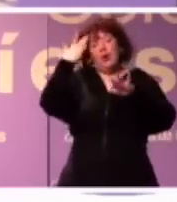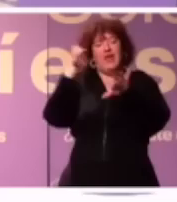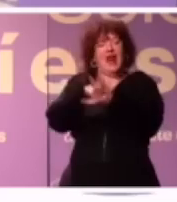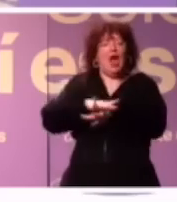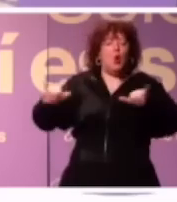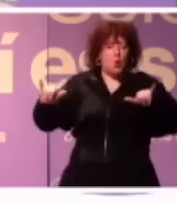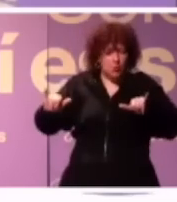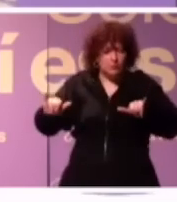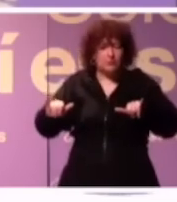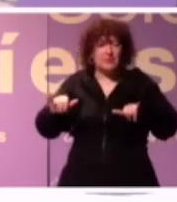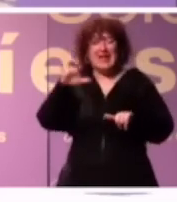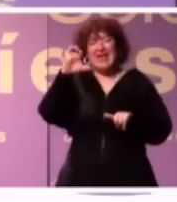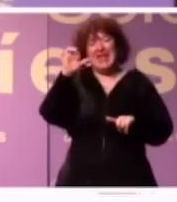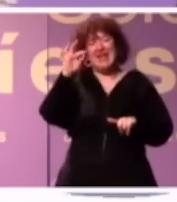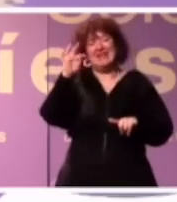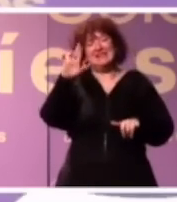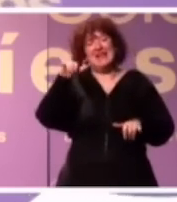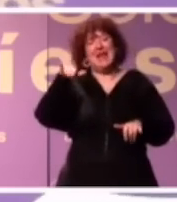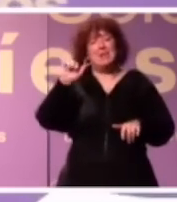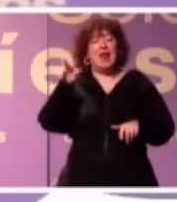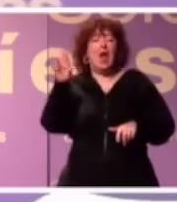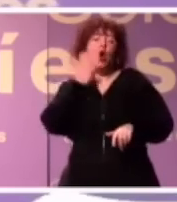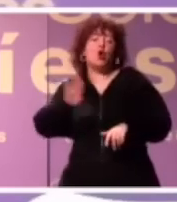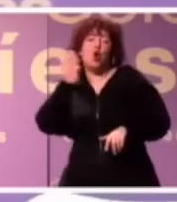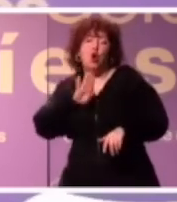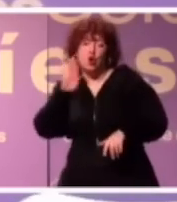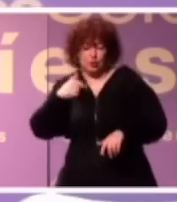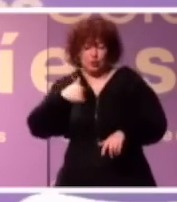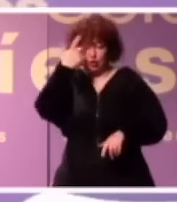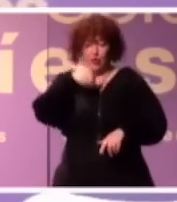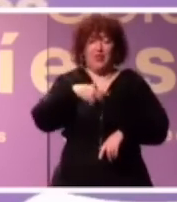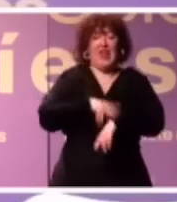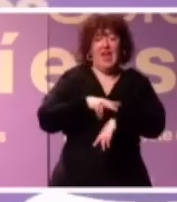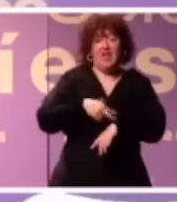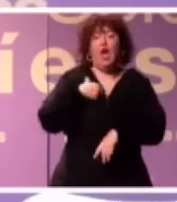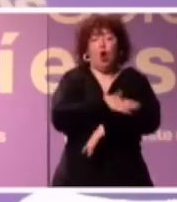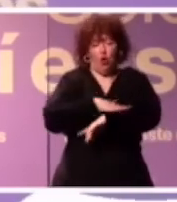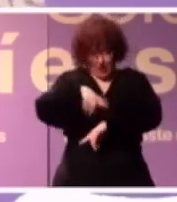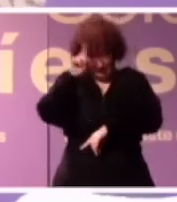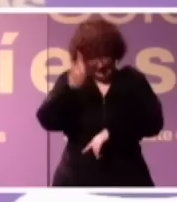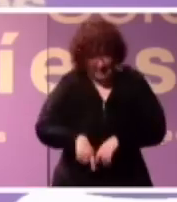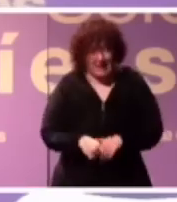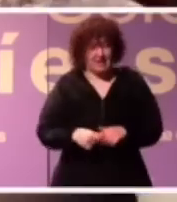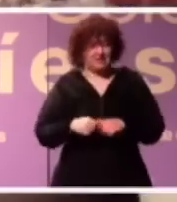está en extremera por corrupto y yo soy la delegada del gobierno contra la violencia de género